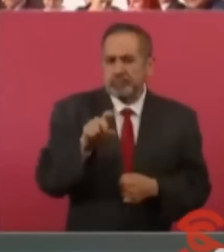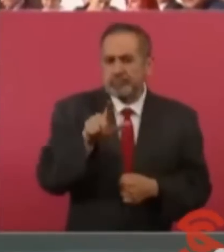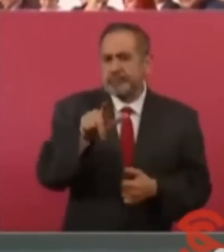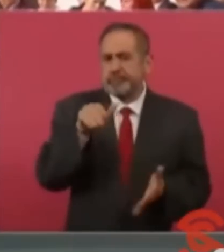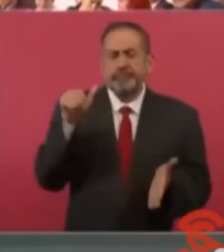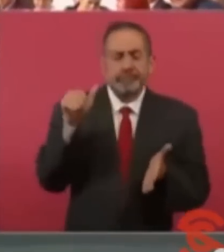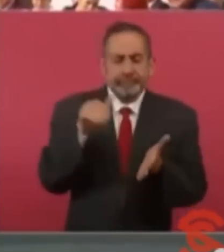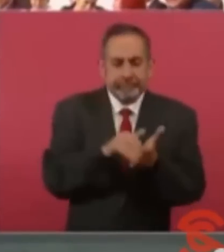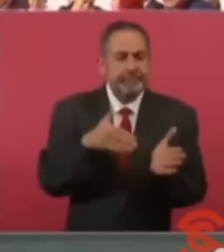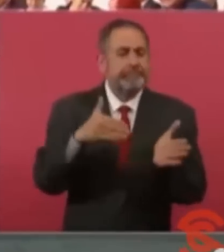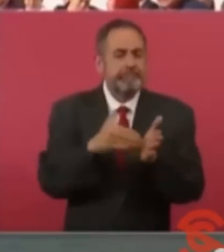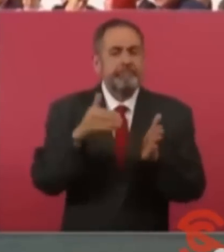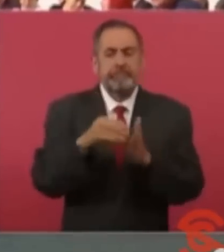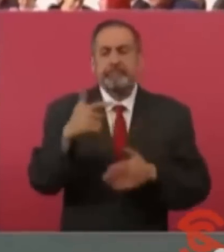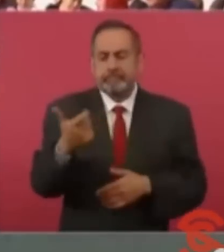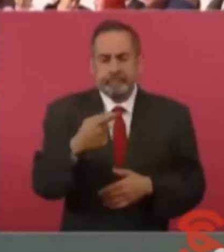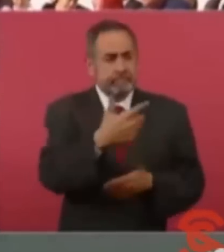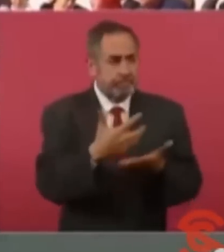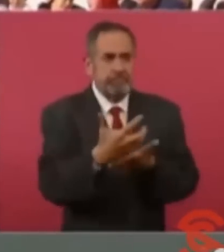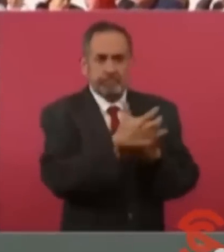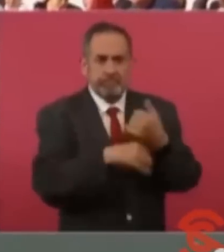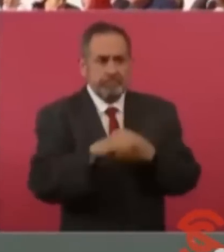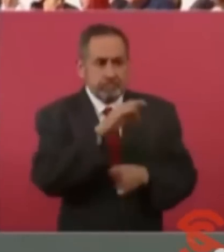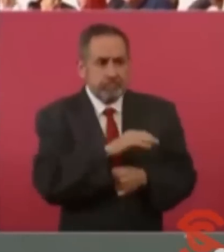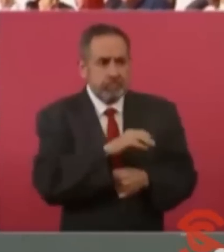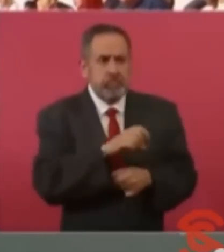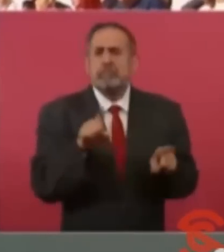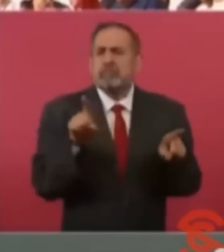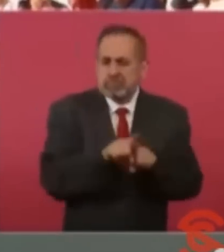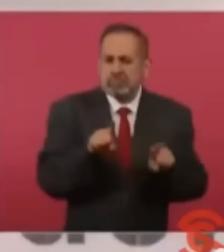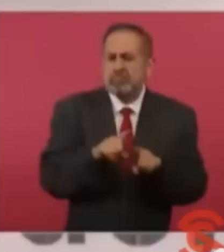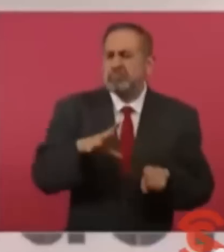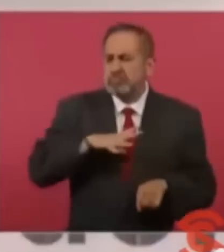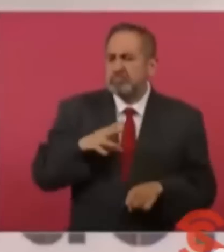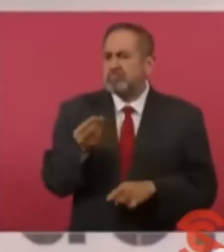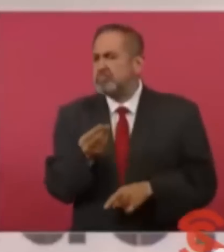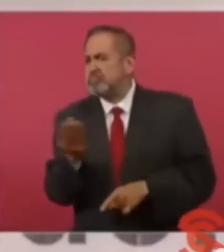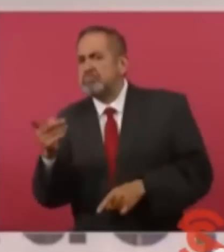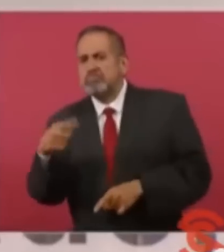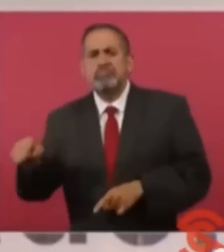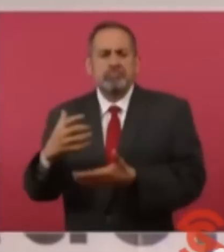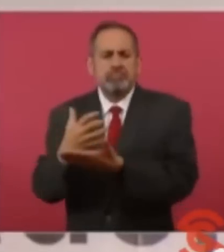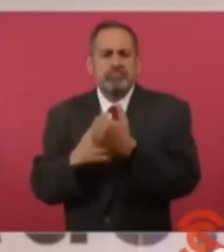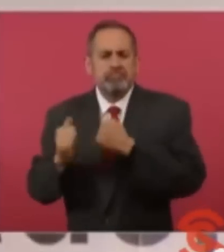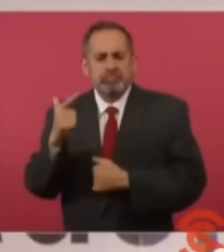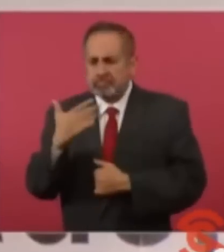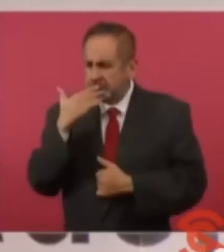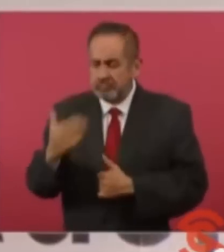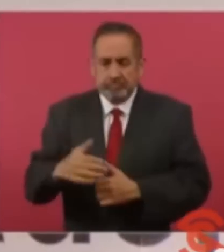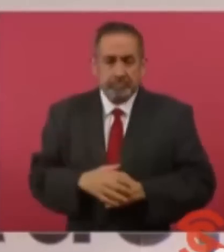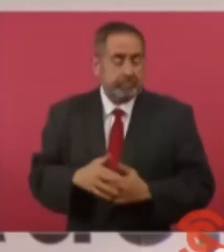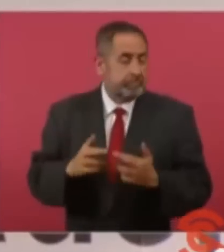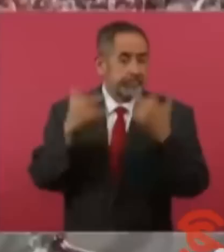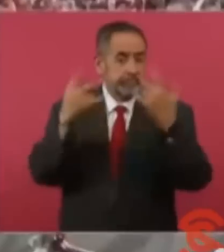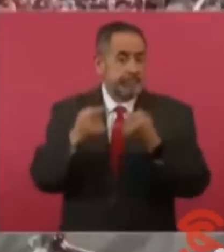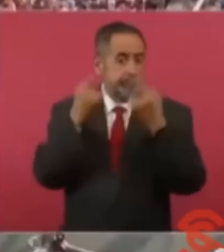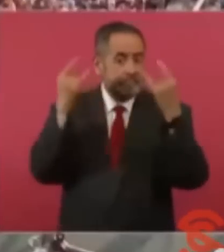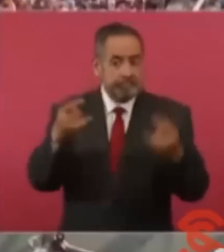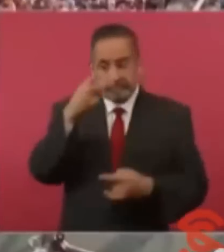237,000 millones de pesos, cifra récord en la historia del país.